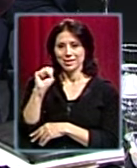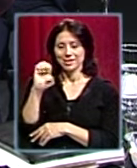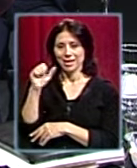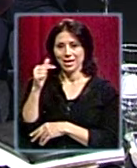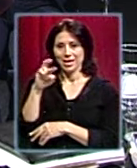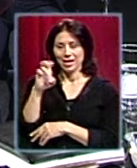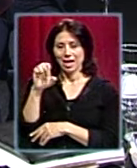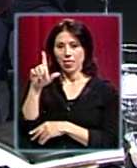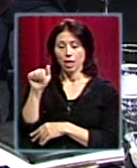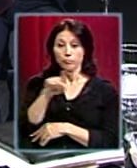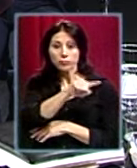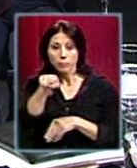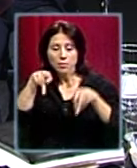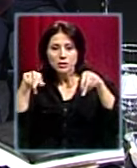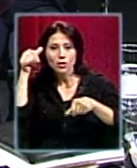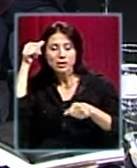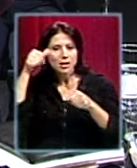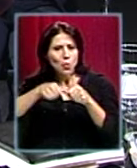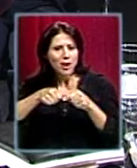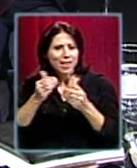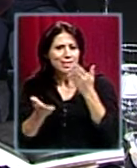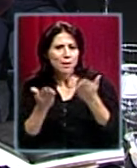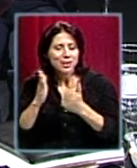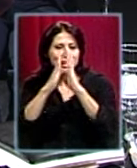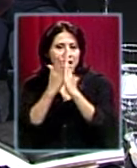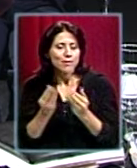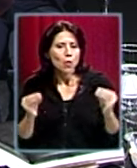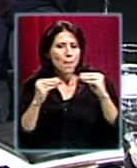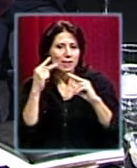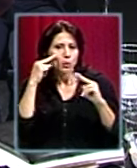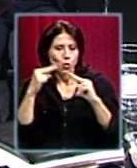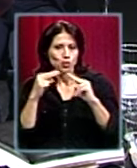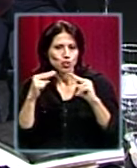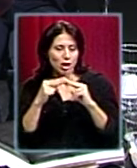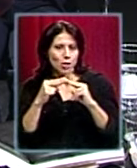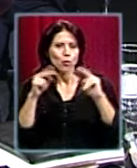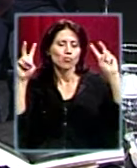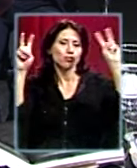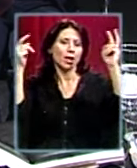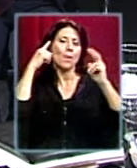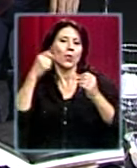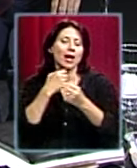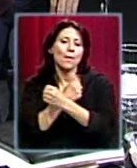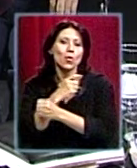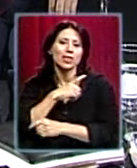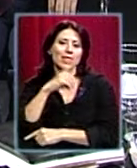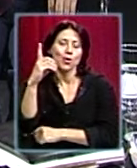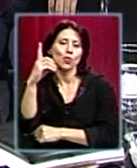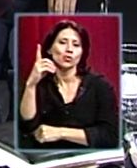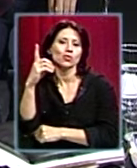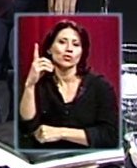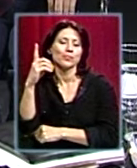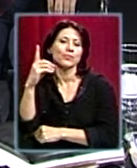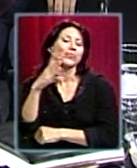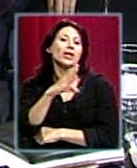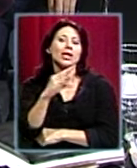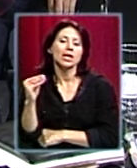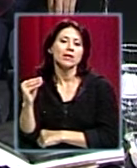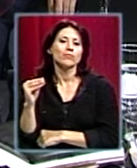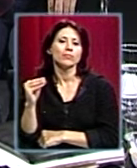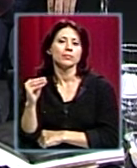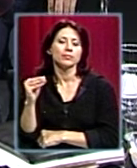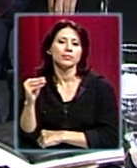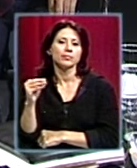Aquellos que recuerdan tal vez el libro más conocido, Por el amor de Dios, y